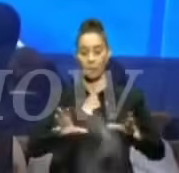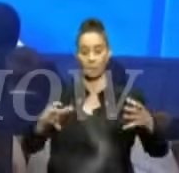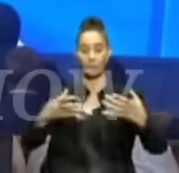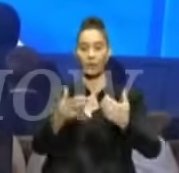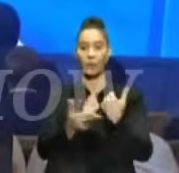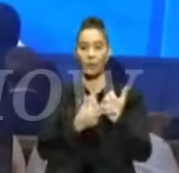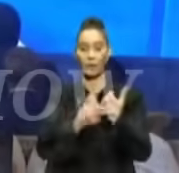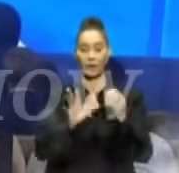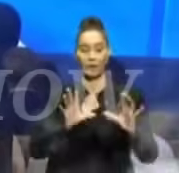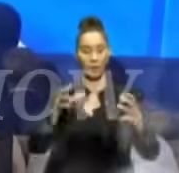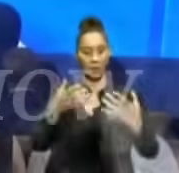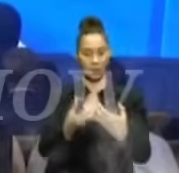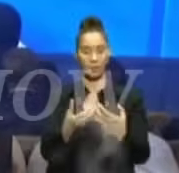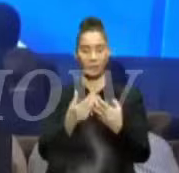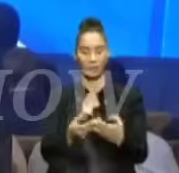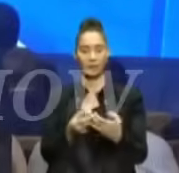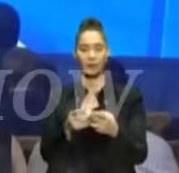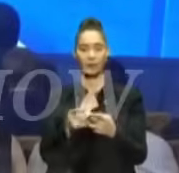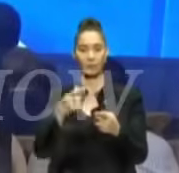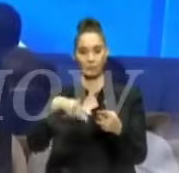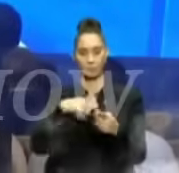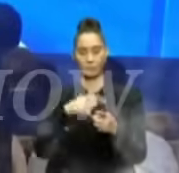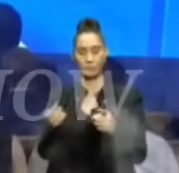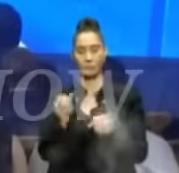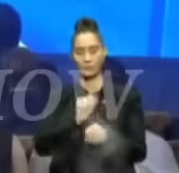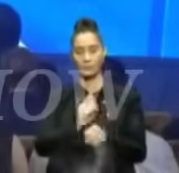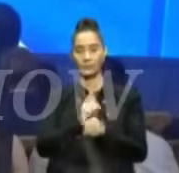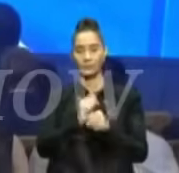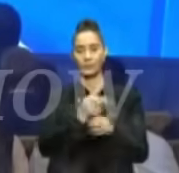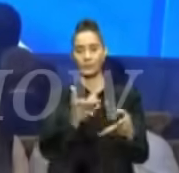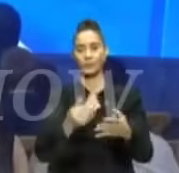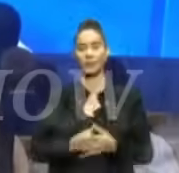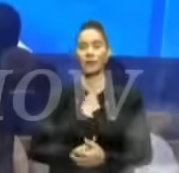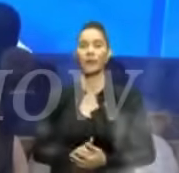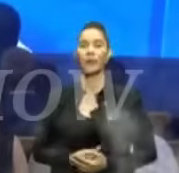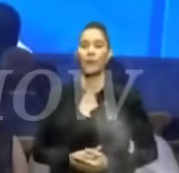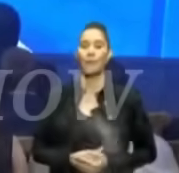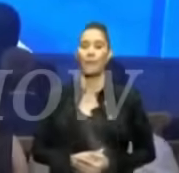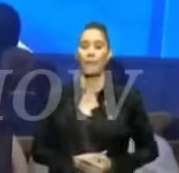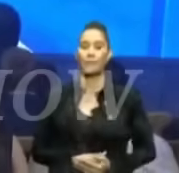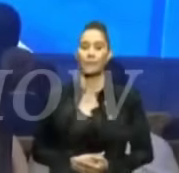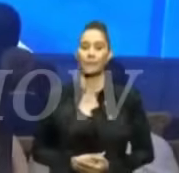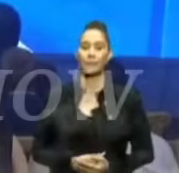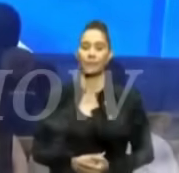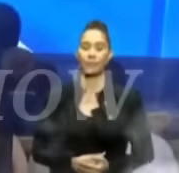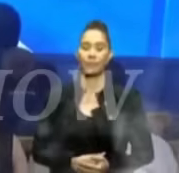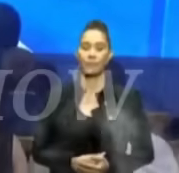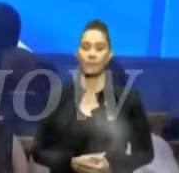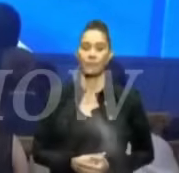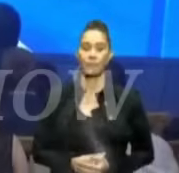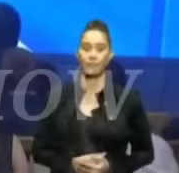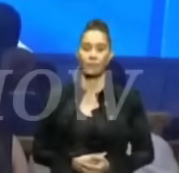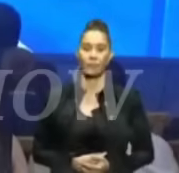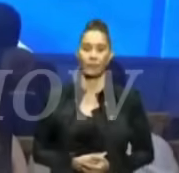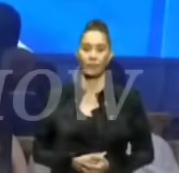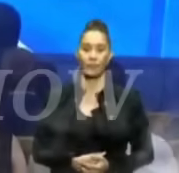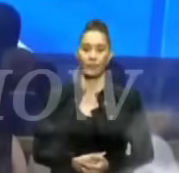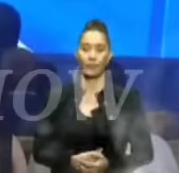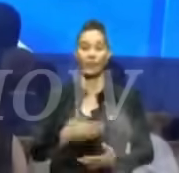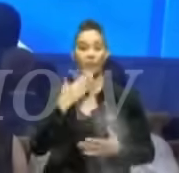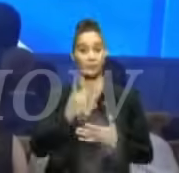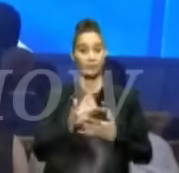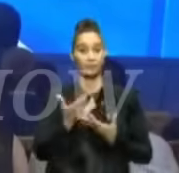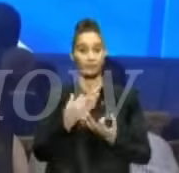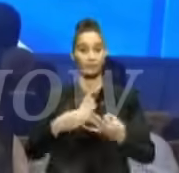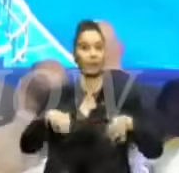eh con La regulación que nosotros tenemos en ese aspecto bueno eh es